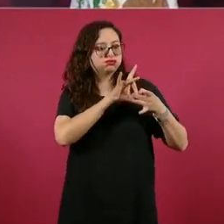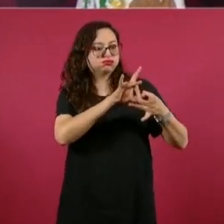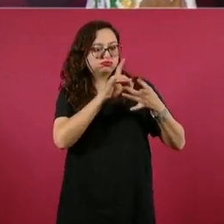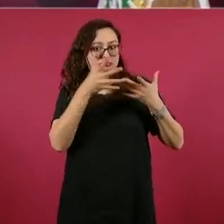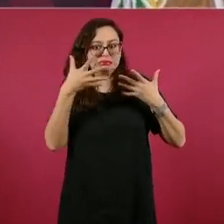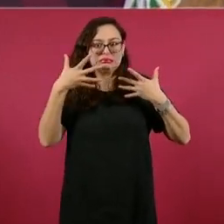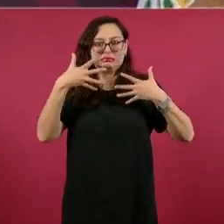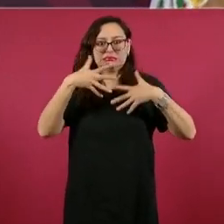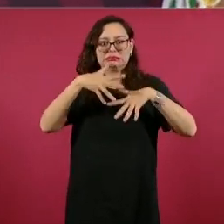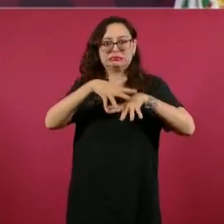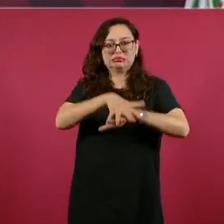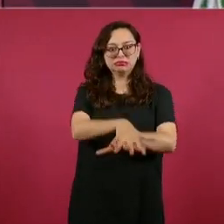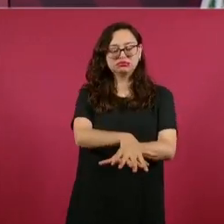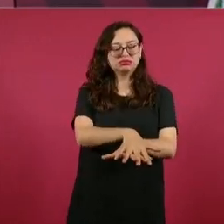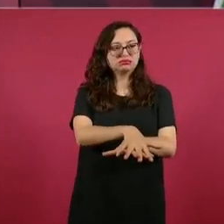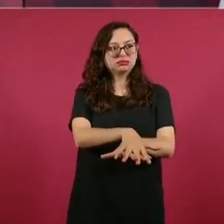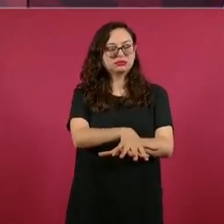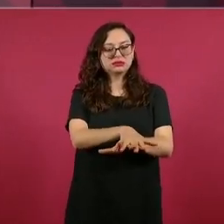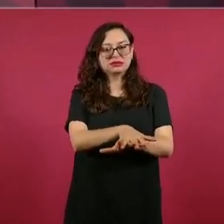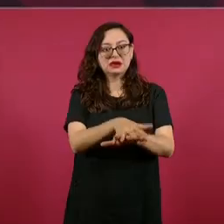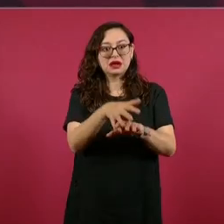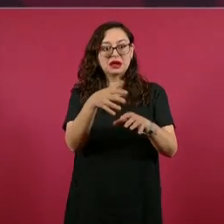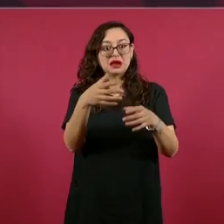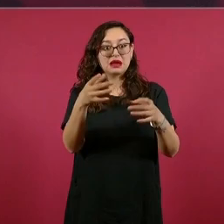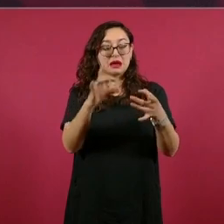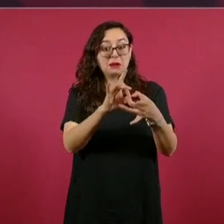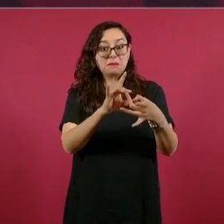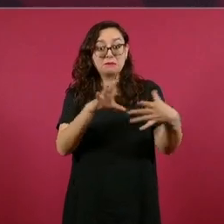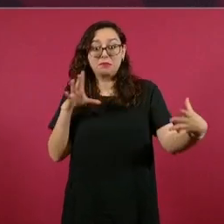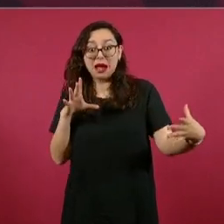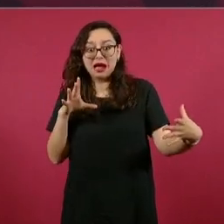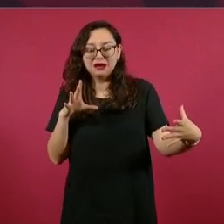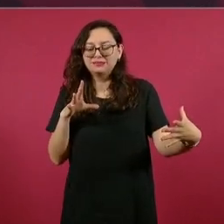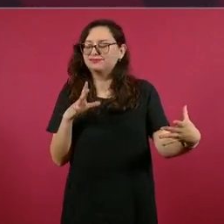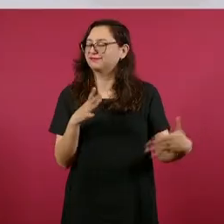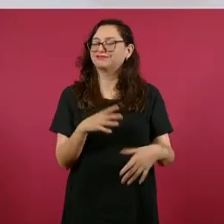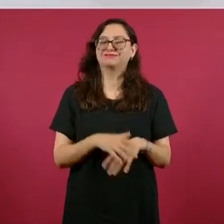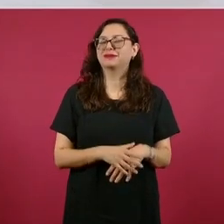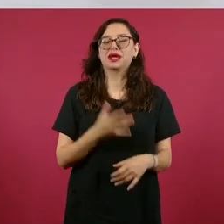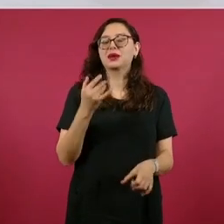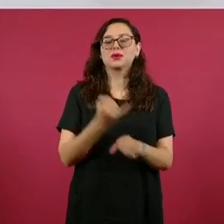nuestros adversarios. No puede haber una ruptura.